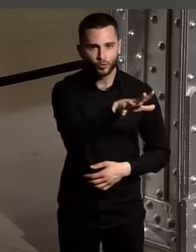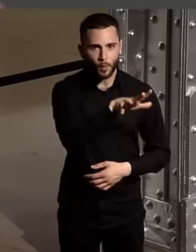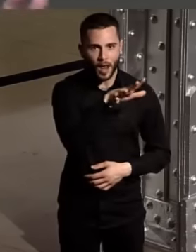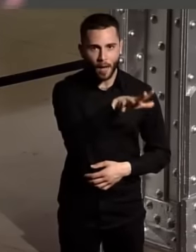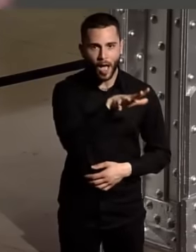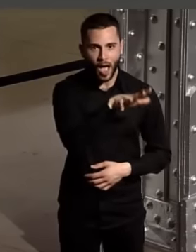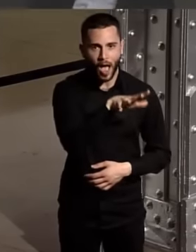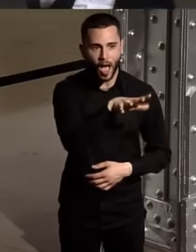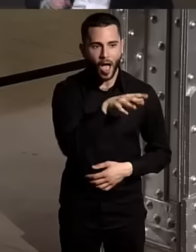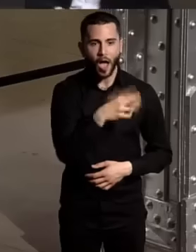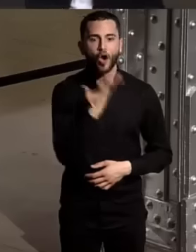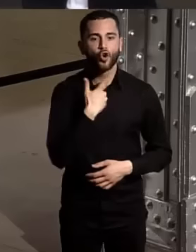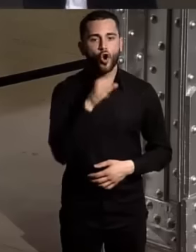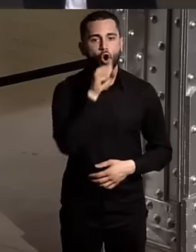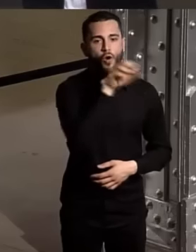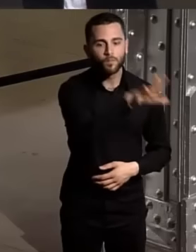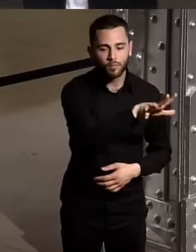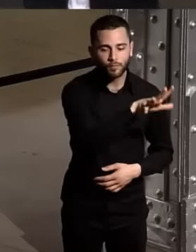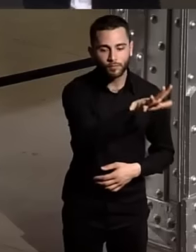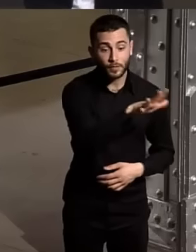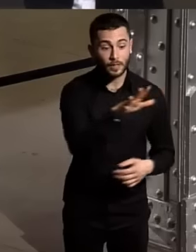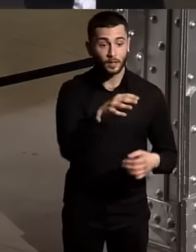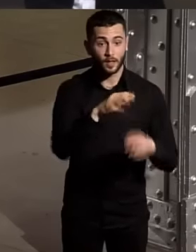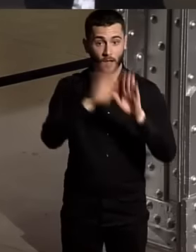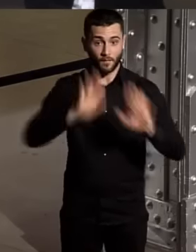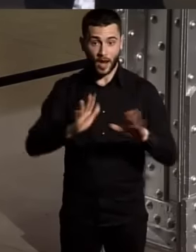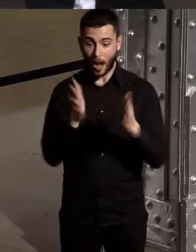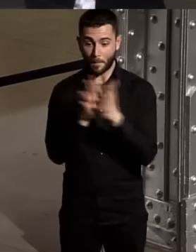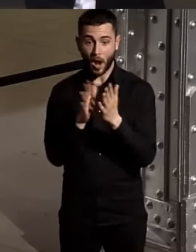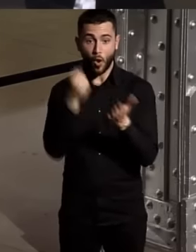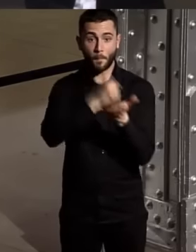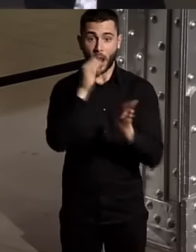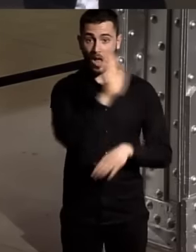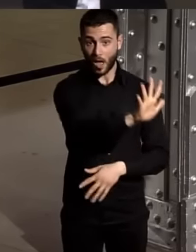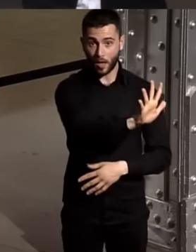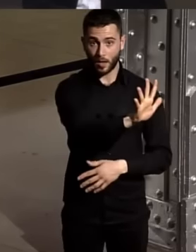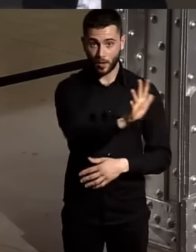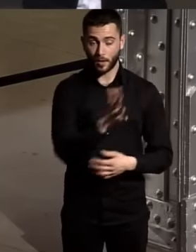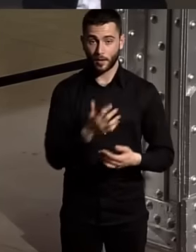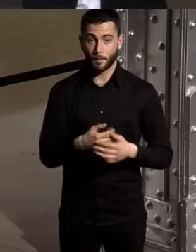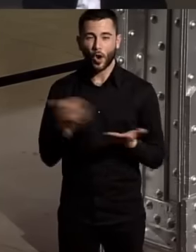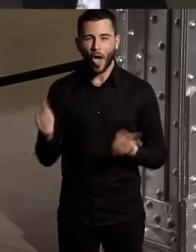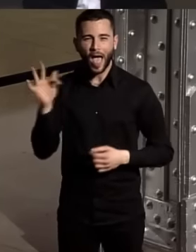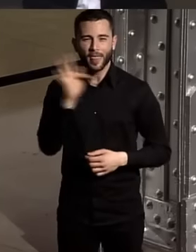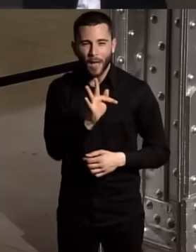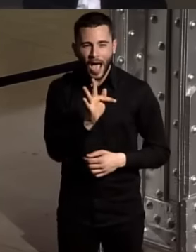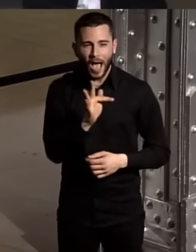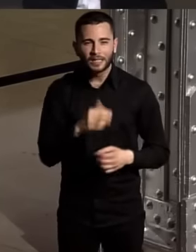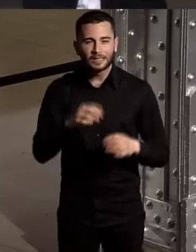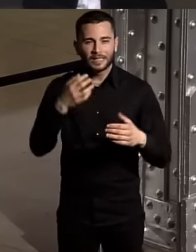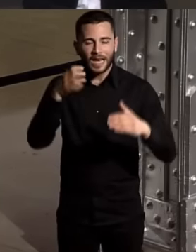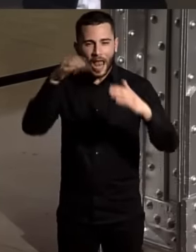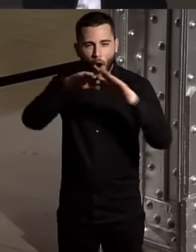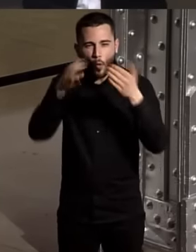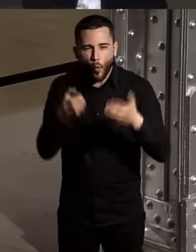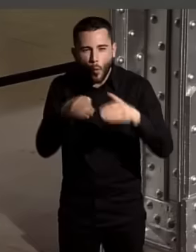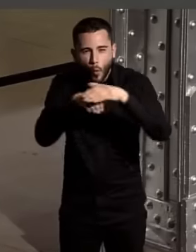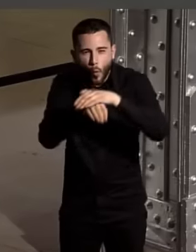alrededor y y dejaba la mano marcada Pero además muy adentro de la